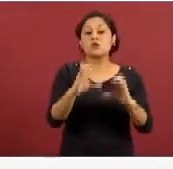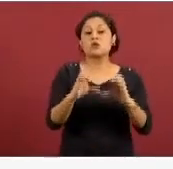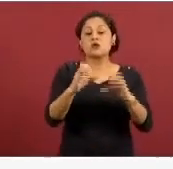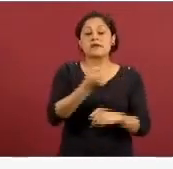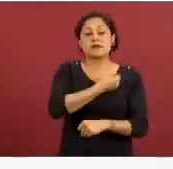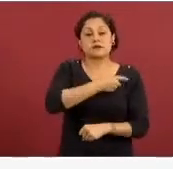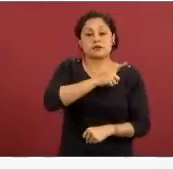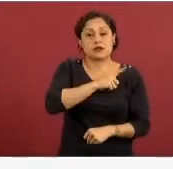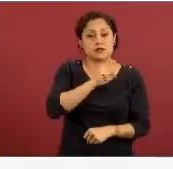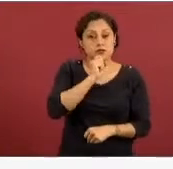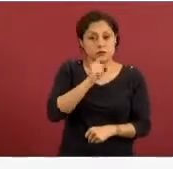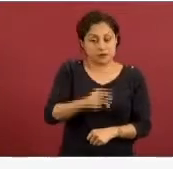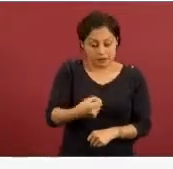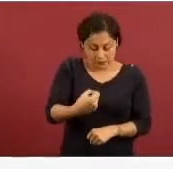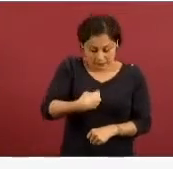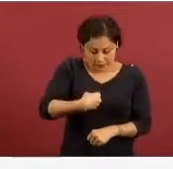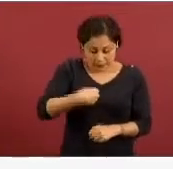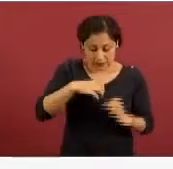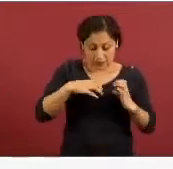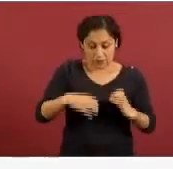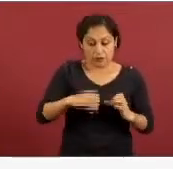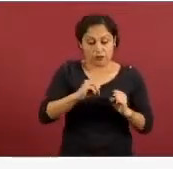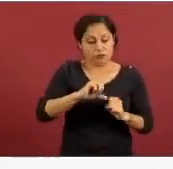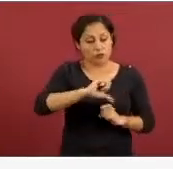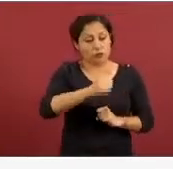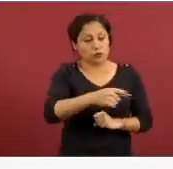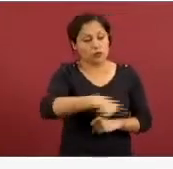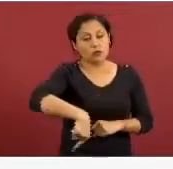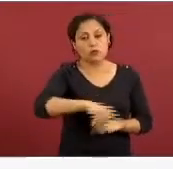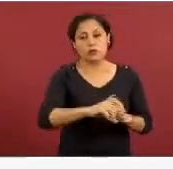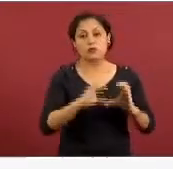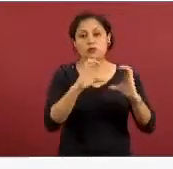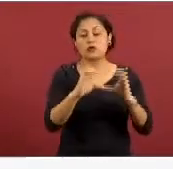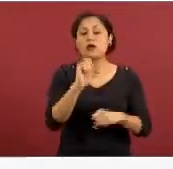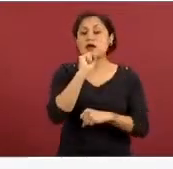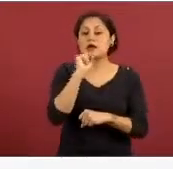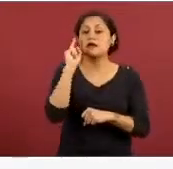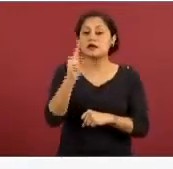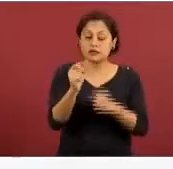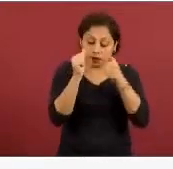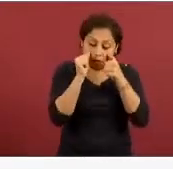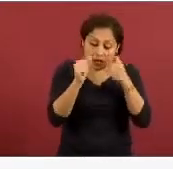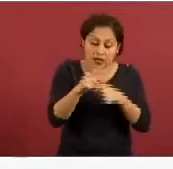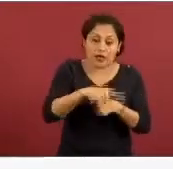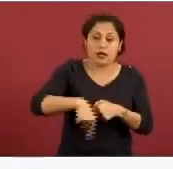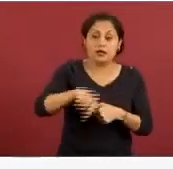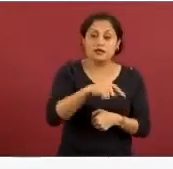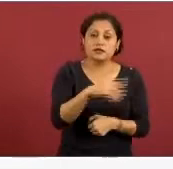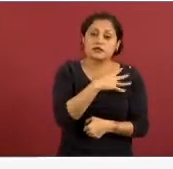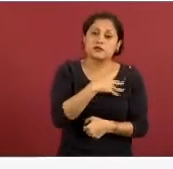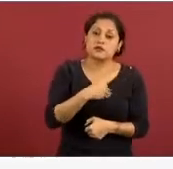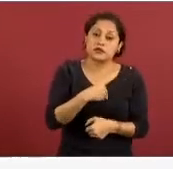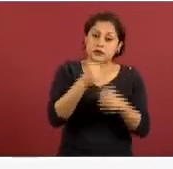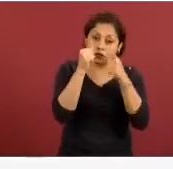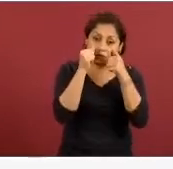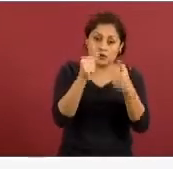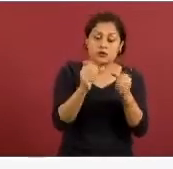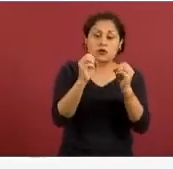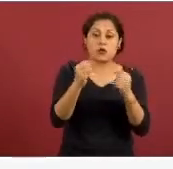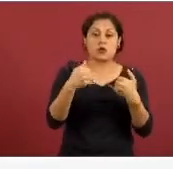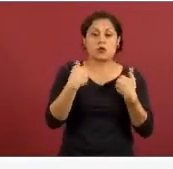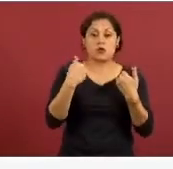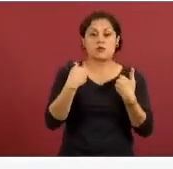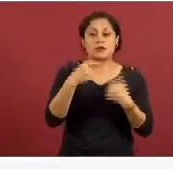salud, o incluso la incorporación de niñas y adolescentes en tareas y responsabilidades no aptas para su